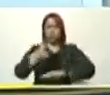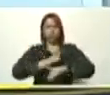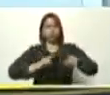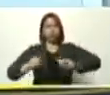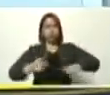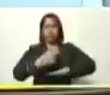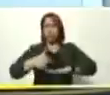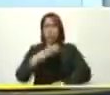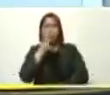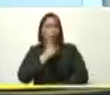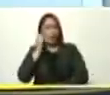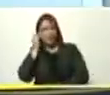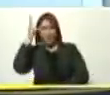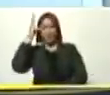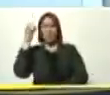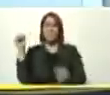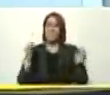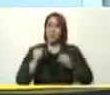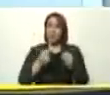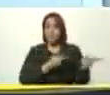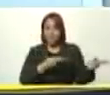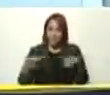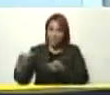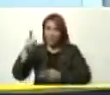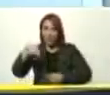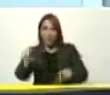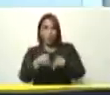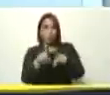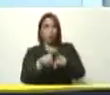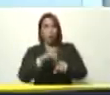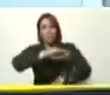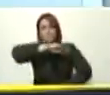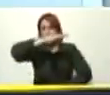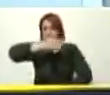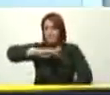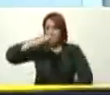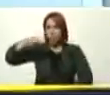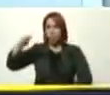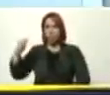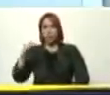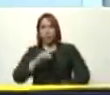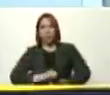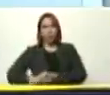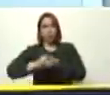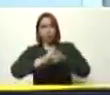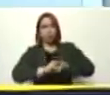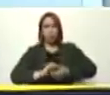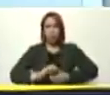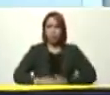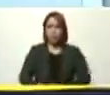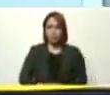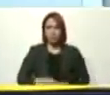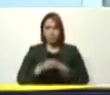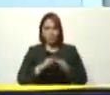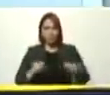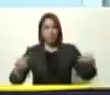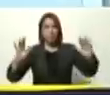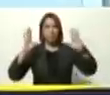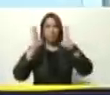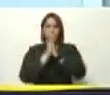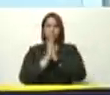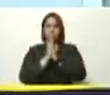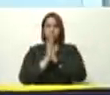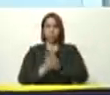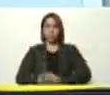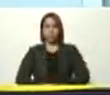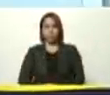incapaces. Mérida, bienvenido. Igualmente de las montañas trujillanas, de la tierra de los santos,